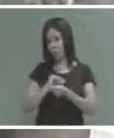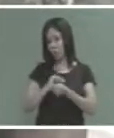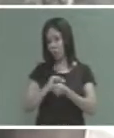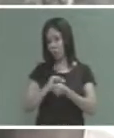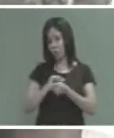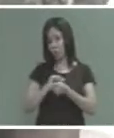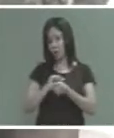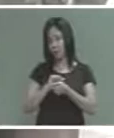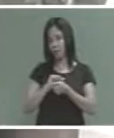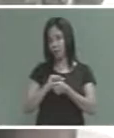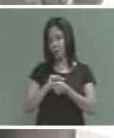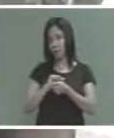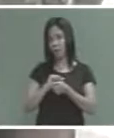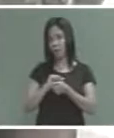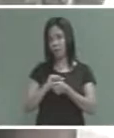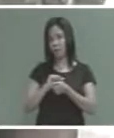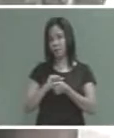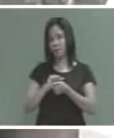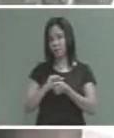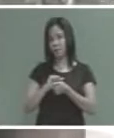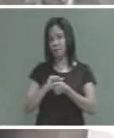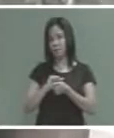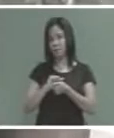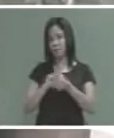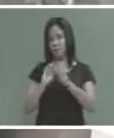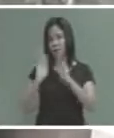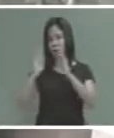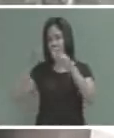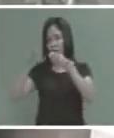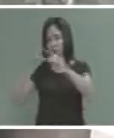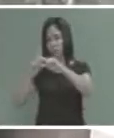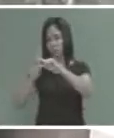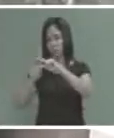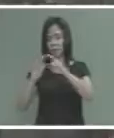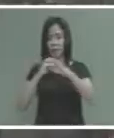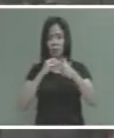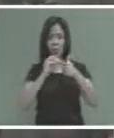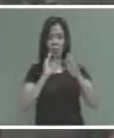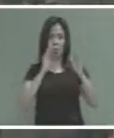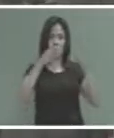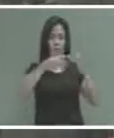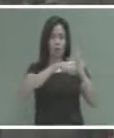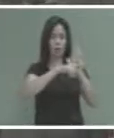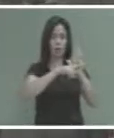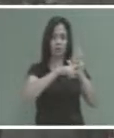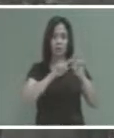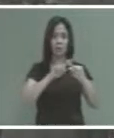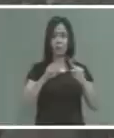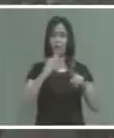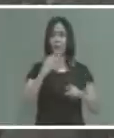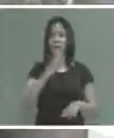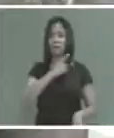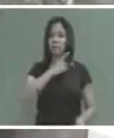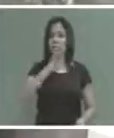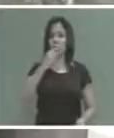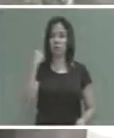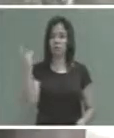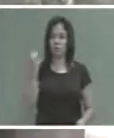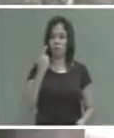valores, hace el cambio a bien o a mal. Eso, pero yo te digo, gracias a Dios tuve unos padres que